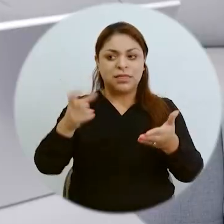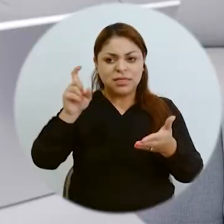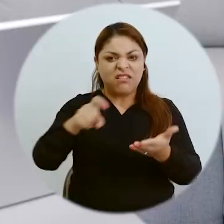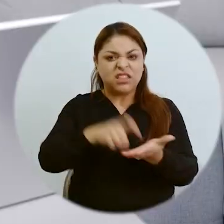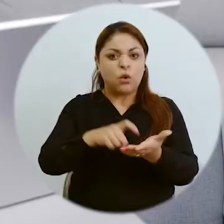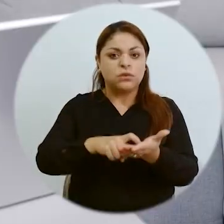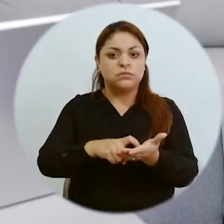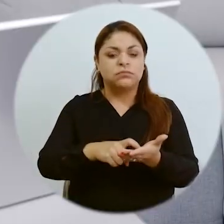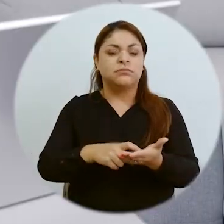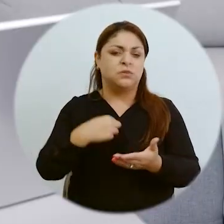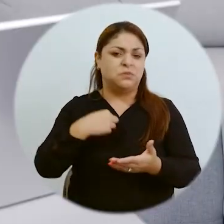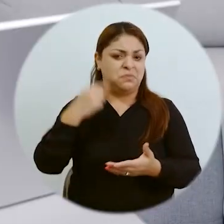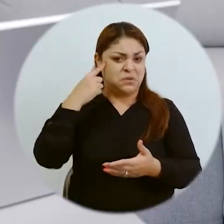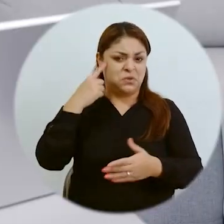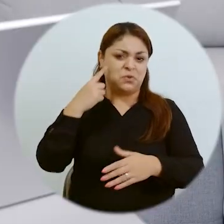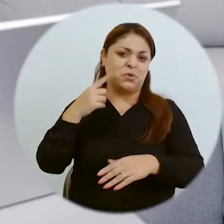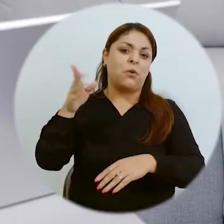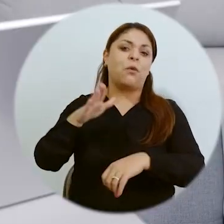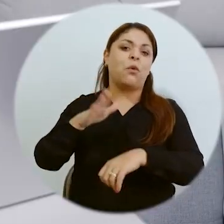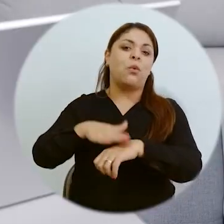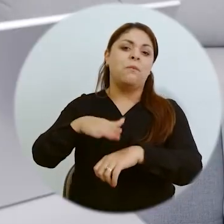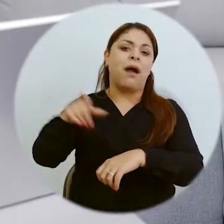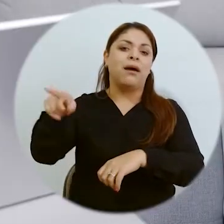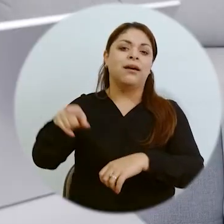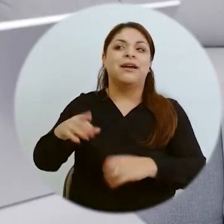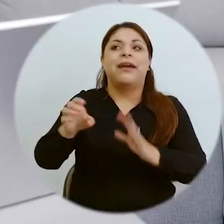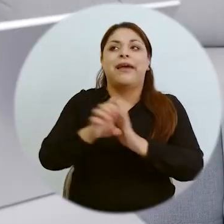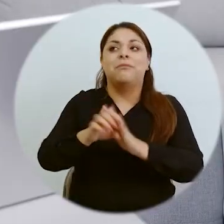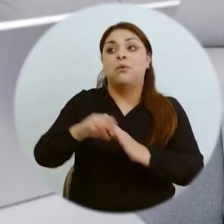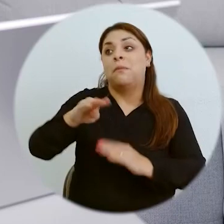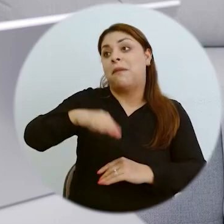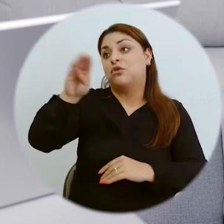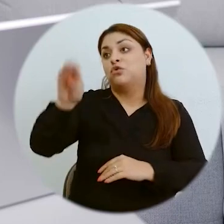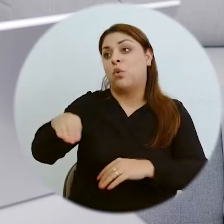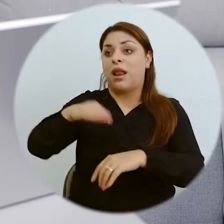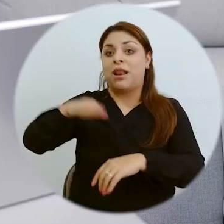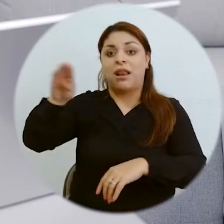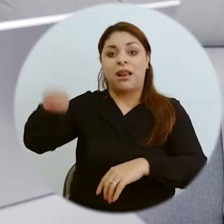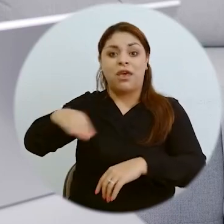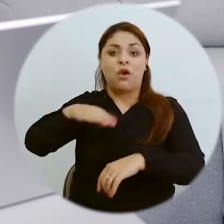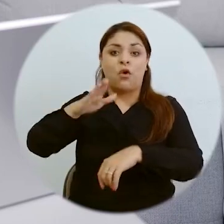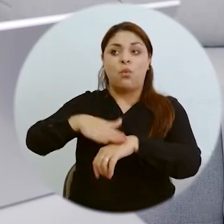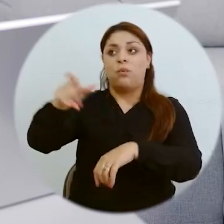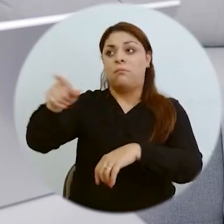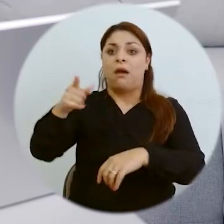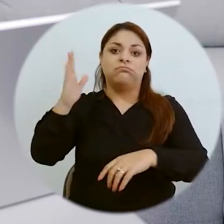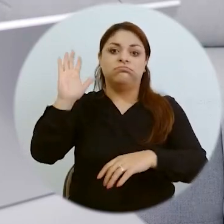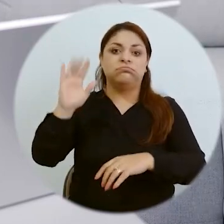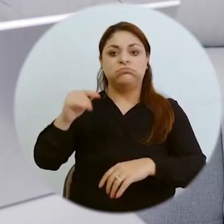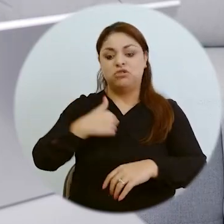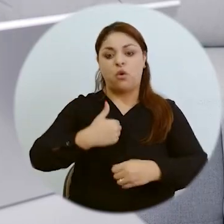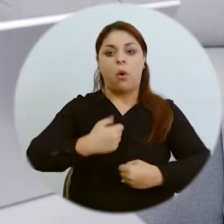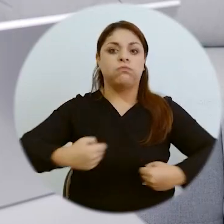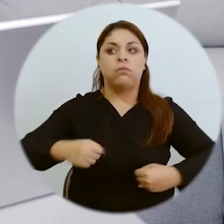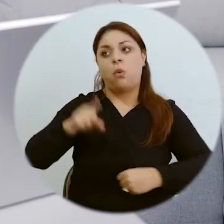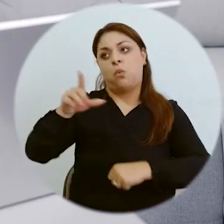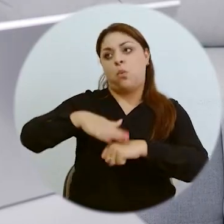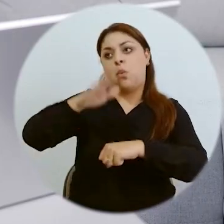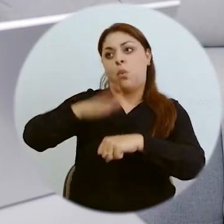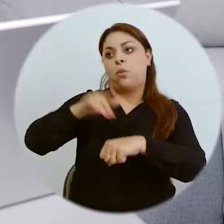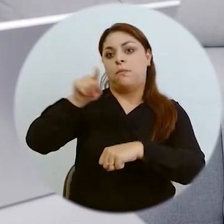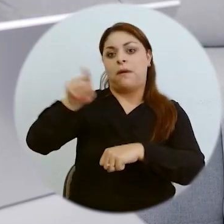de que tenemos que endeudarnos, ¿verdad? Bueno, es más o menos como culpar a la venta de McDonald's o la venta de hamburguesas si yo me lleno